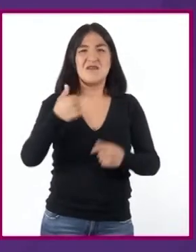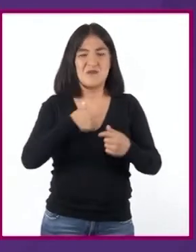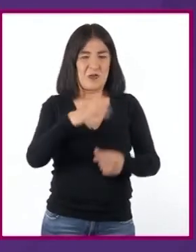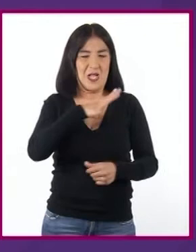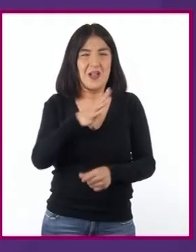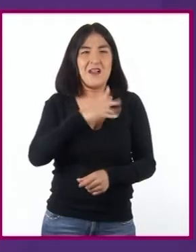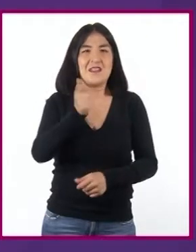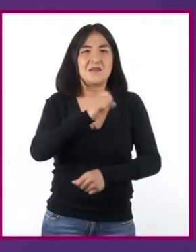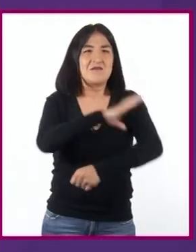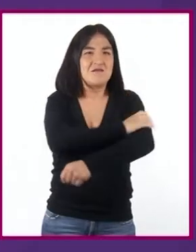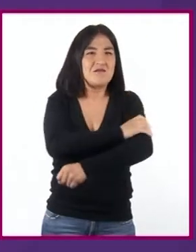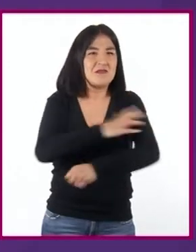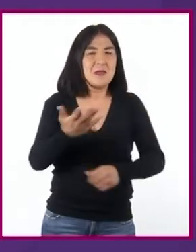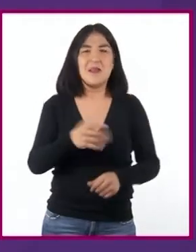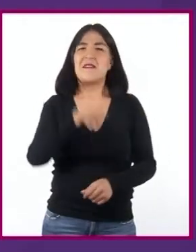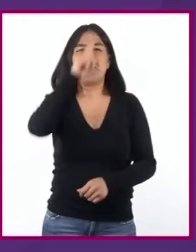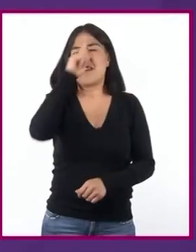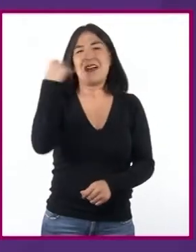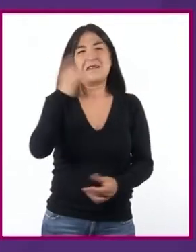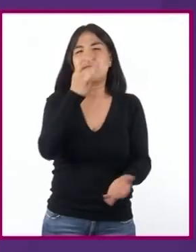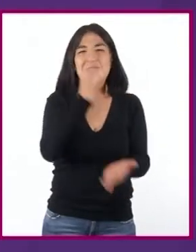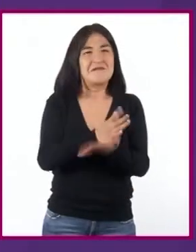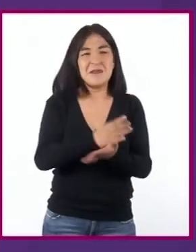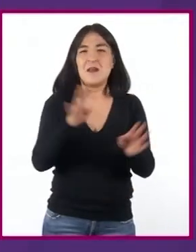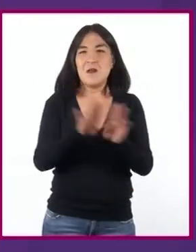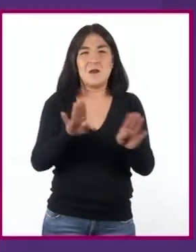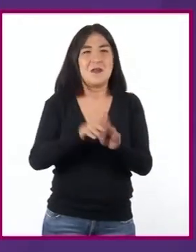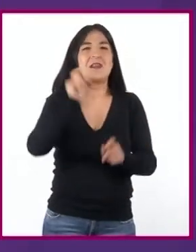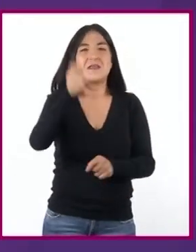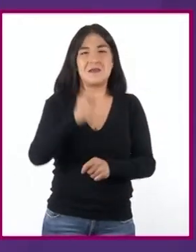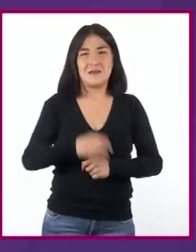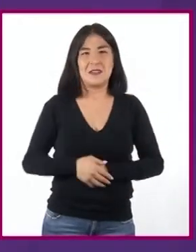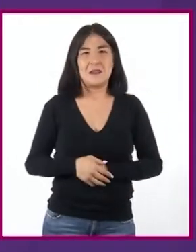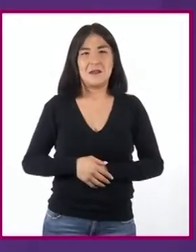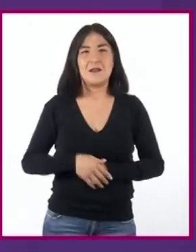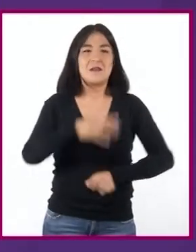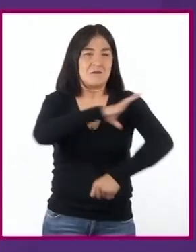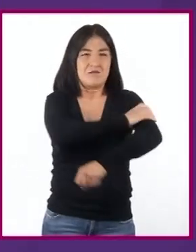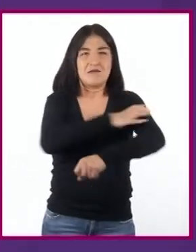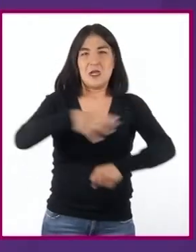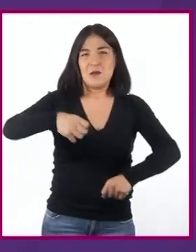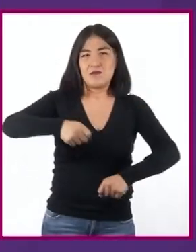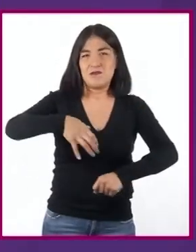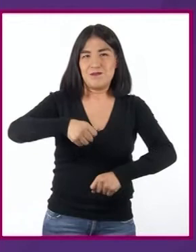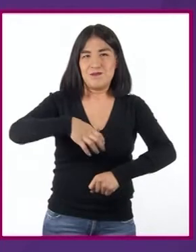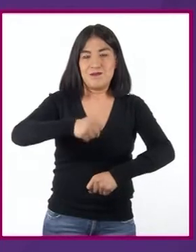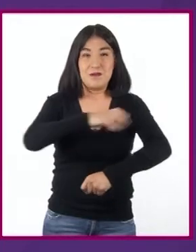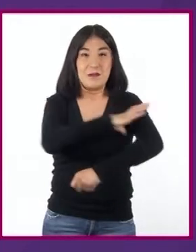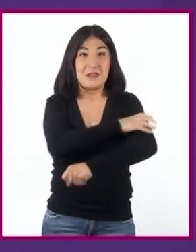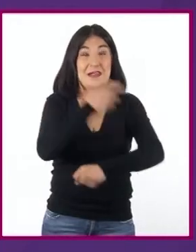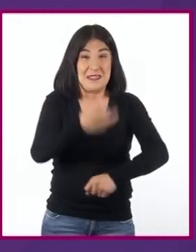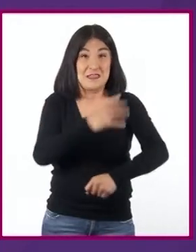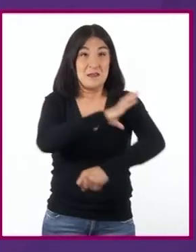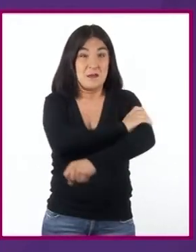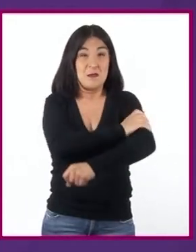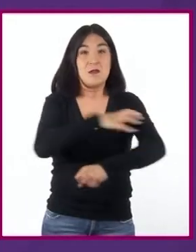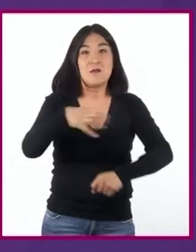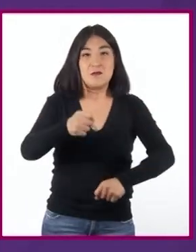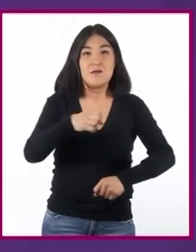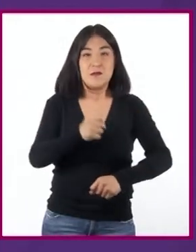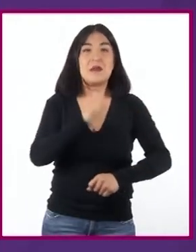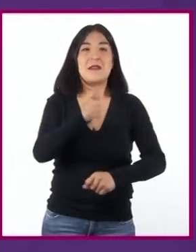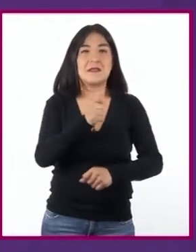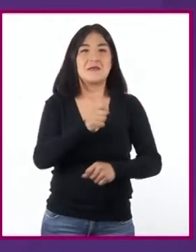arterial? Es muy simple detectar la hipertensión arterial. Basta tener un baumanómetro, uno de estos instrumentos que sirven para